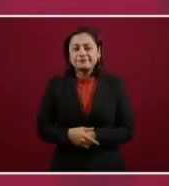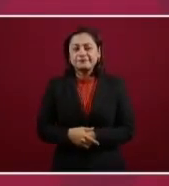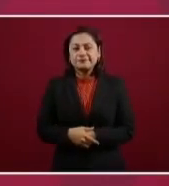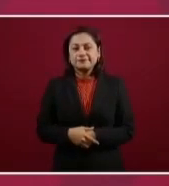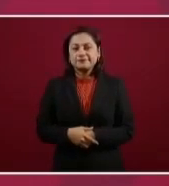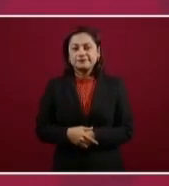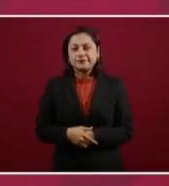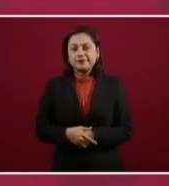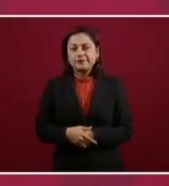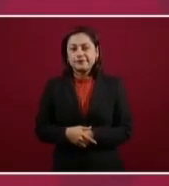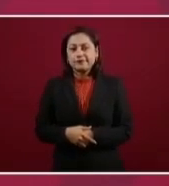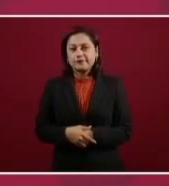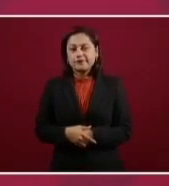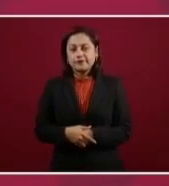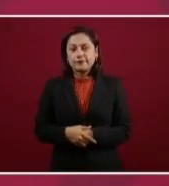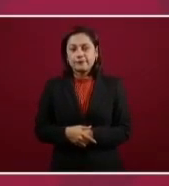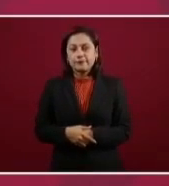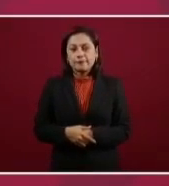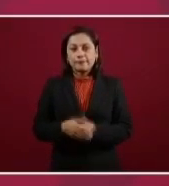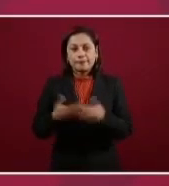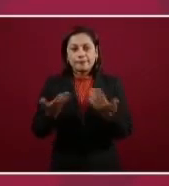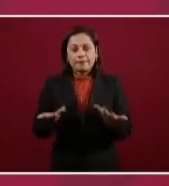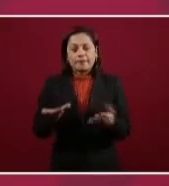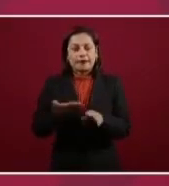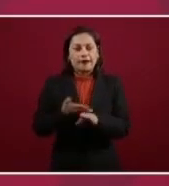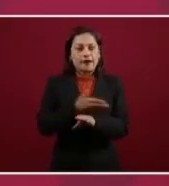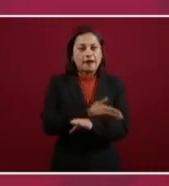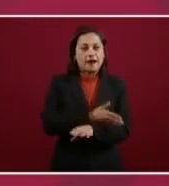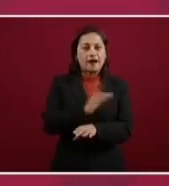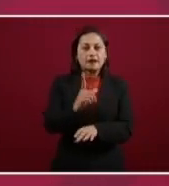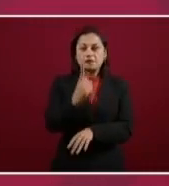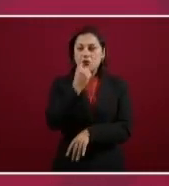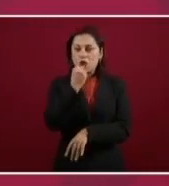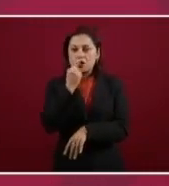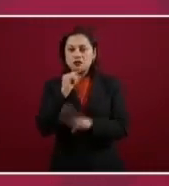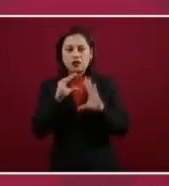sin preparación de la policía